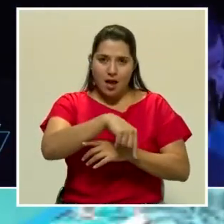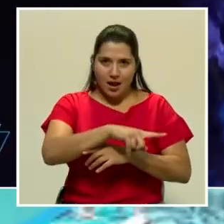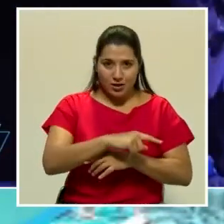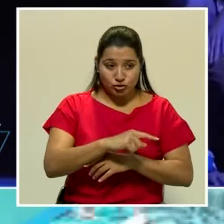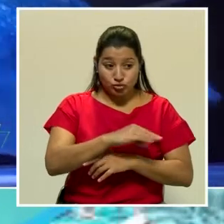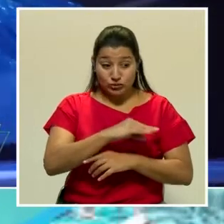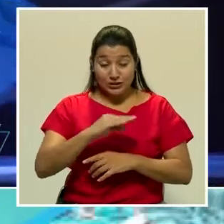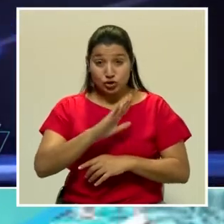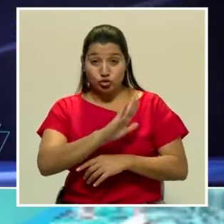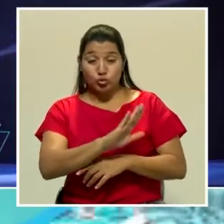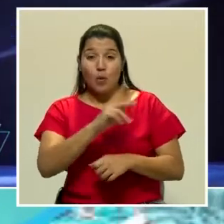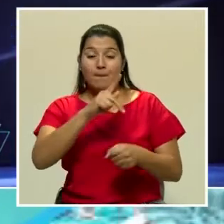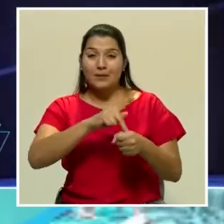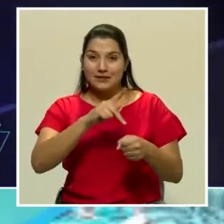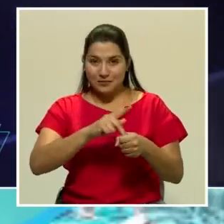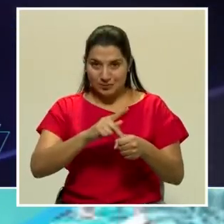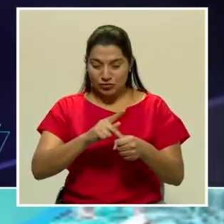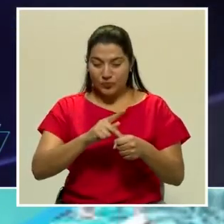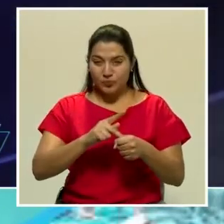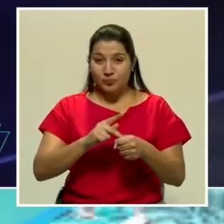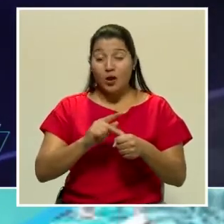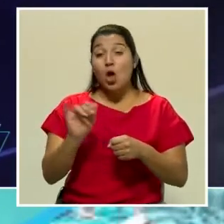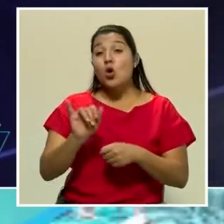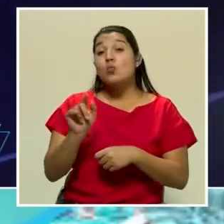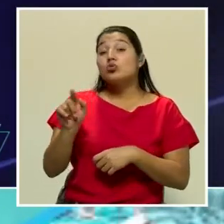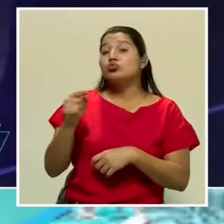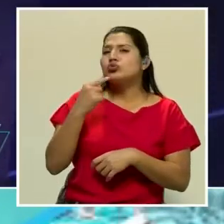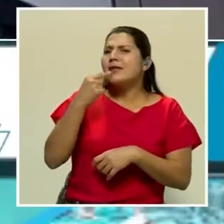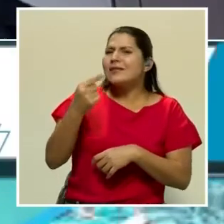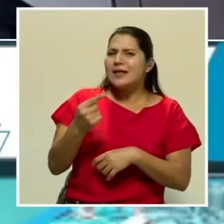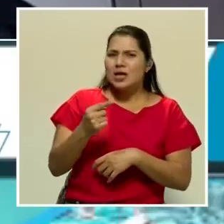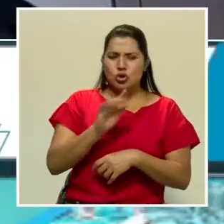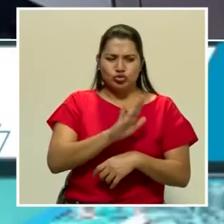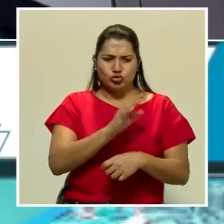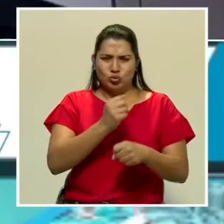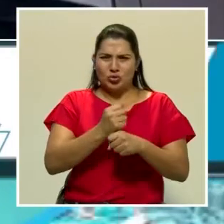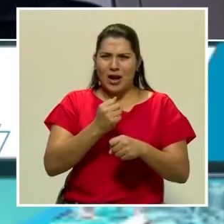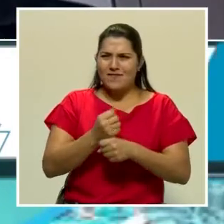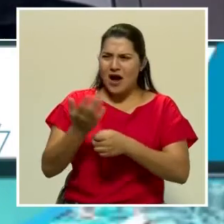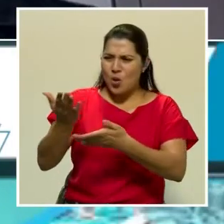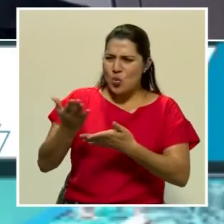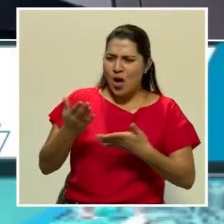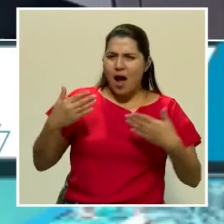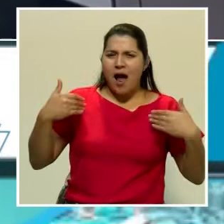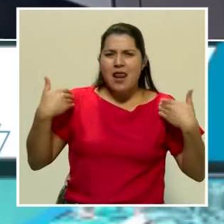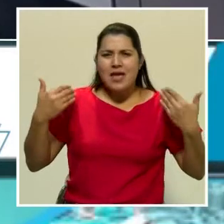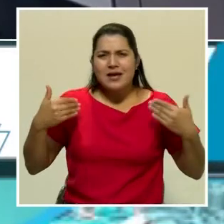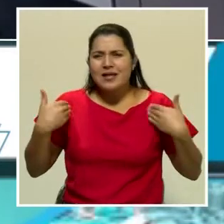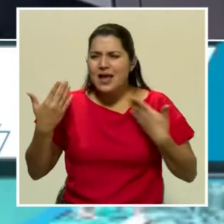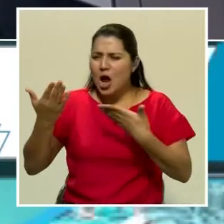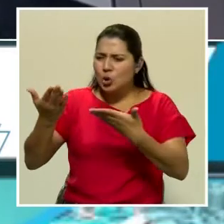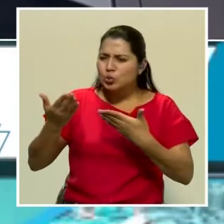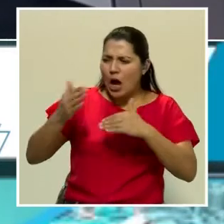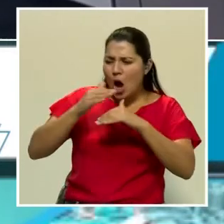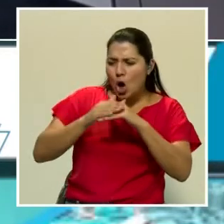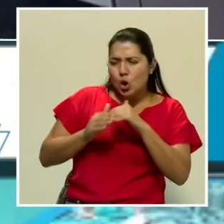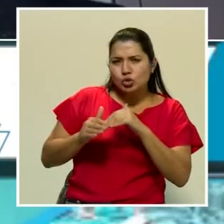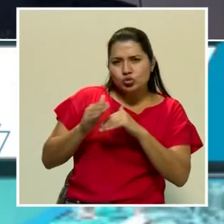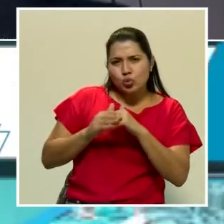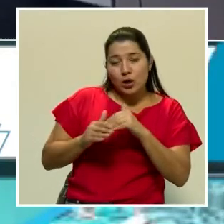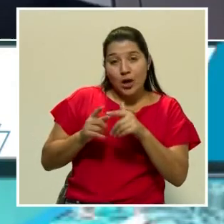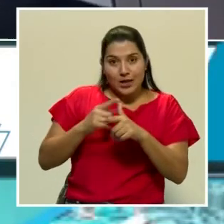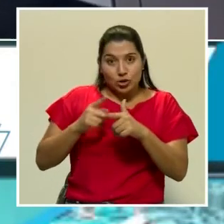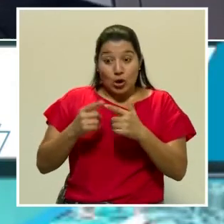bien decía usted, Ernesto, nos trae tanta alegría, nos ha traído tanto consuelo en esta fase, y que pues